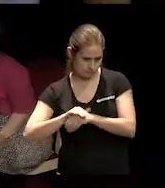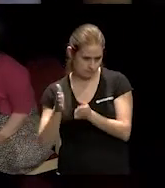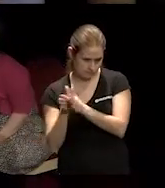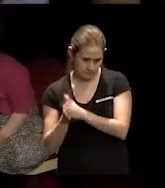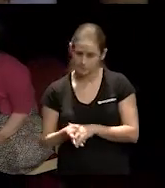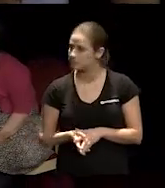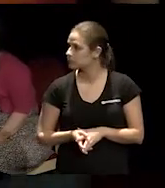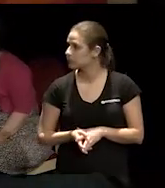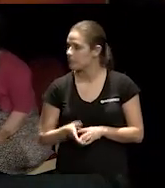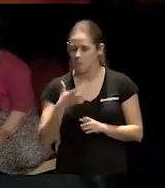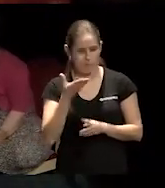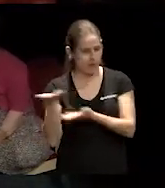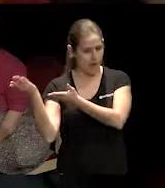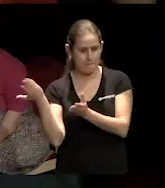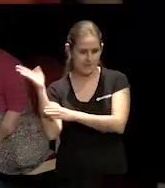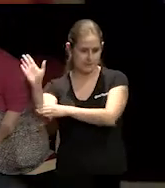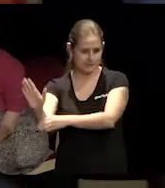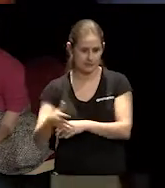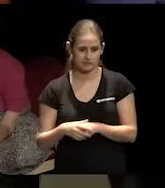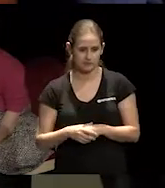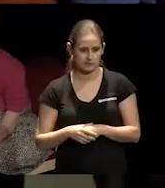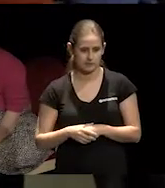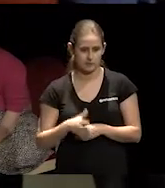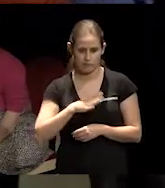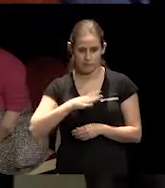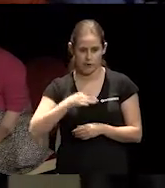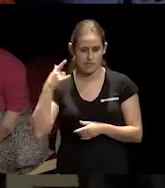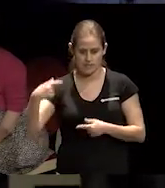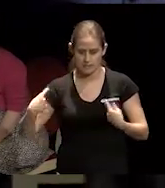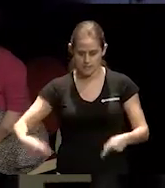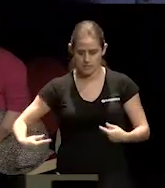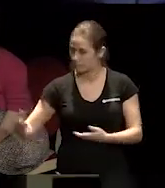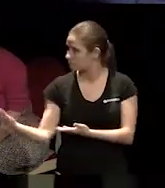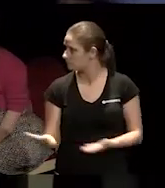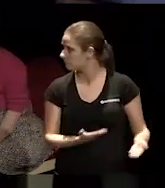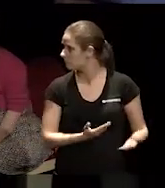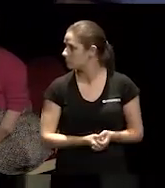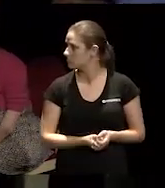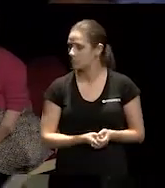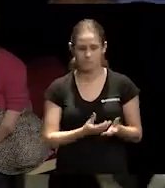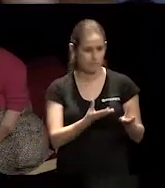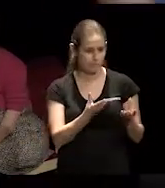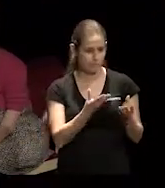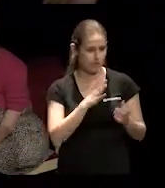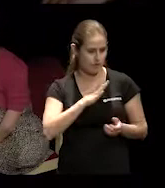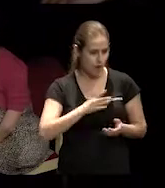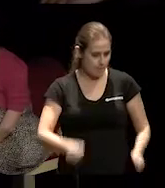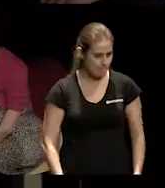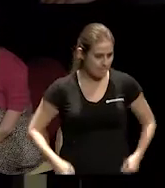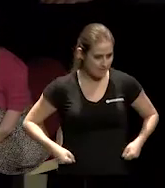a presentárosla, así que por favor, Santiago, entra a la silla y voy a, que nadie se asuste, me voy a quitar los pantalones,